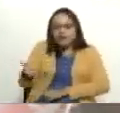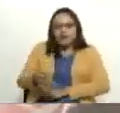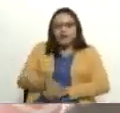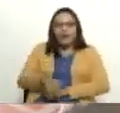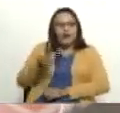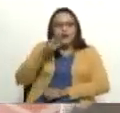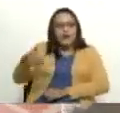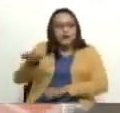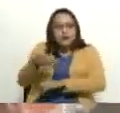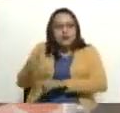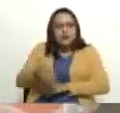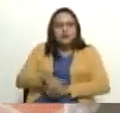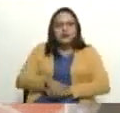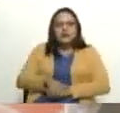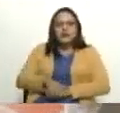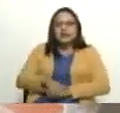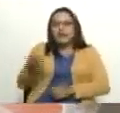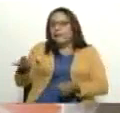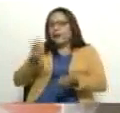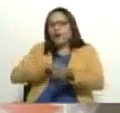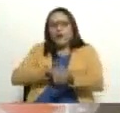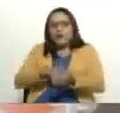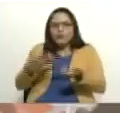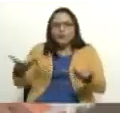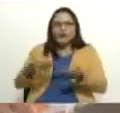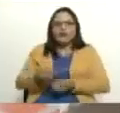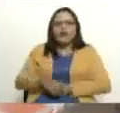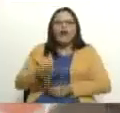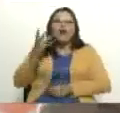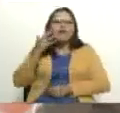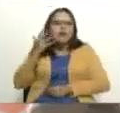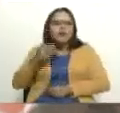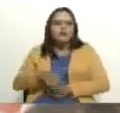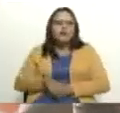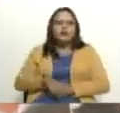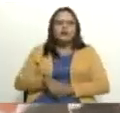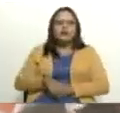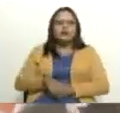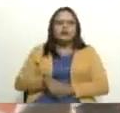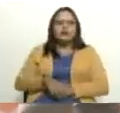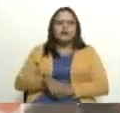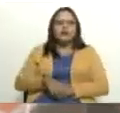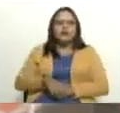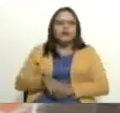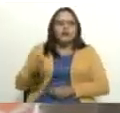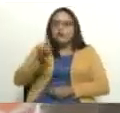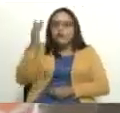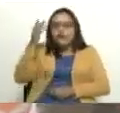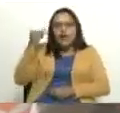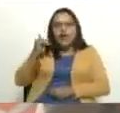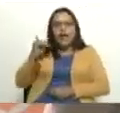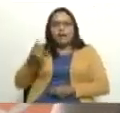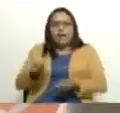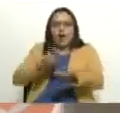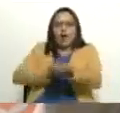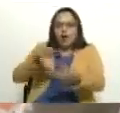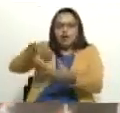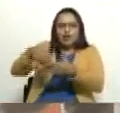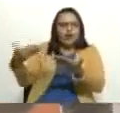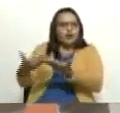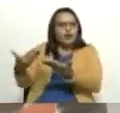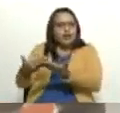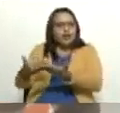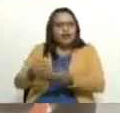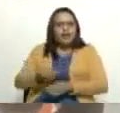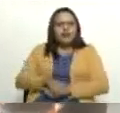es terrorífico. Más terrorífico es que, por ejemplo, que lo han hablado, yo no sabía que era tan grave, pero que en las escuelas, que los niños,